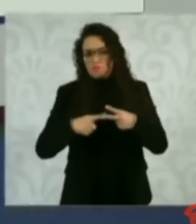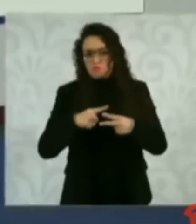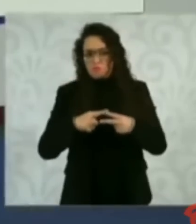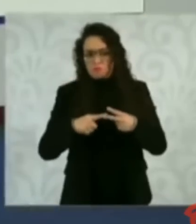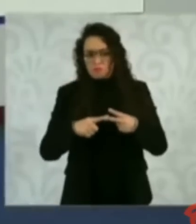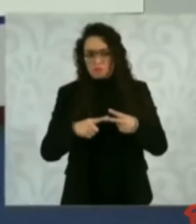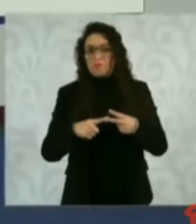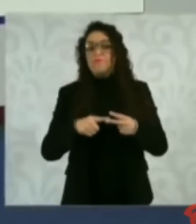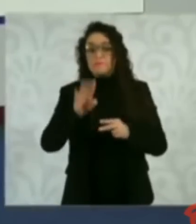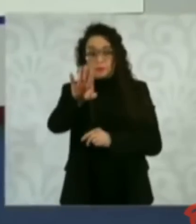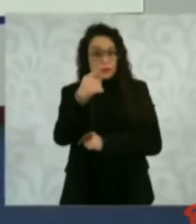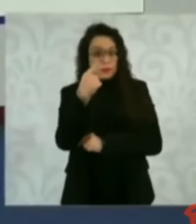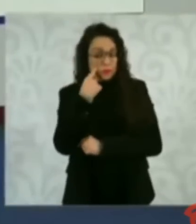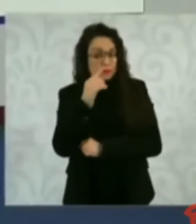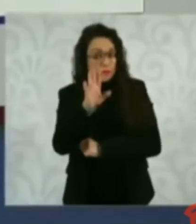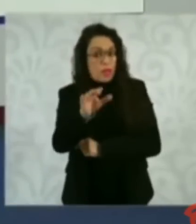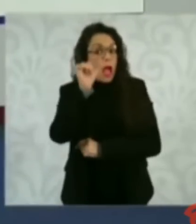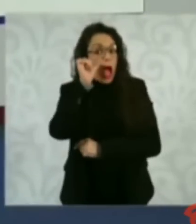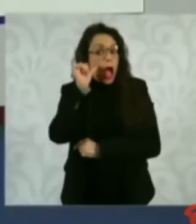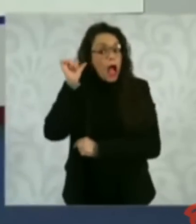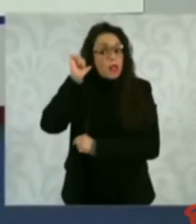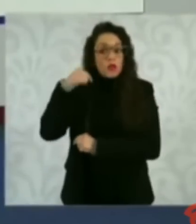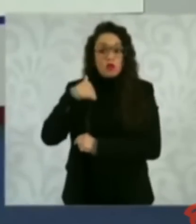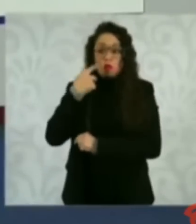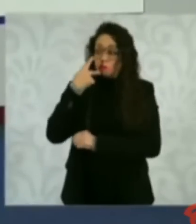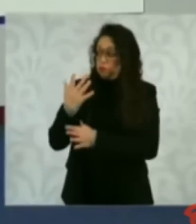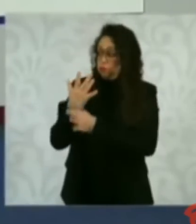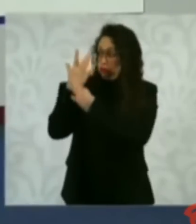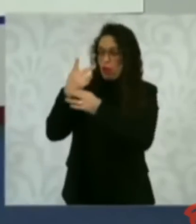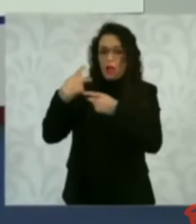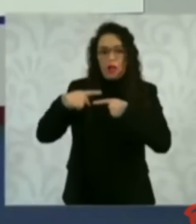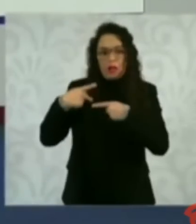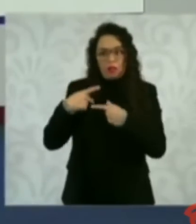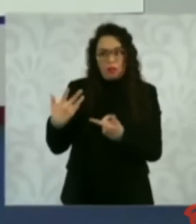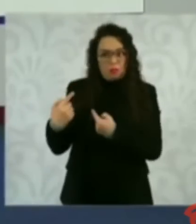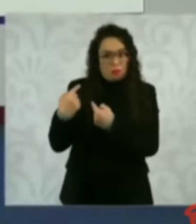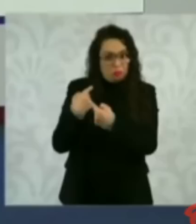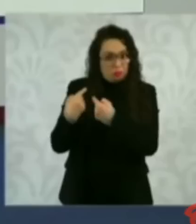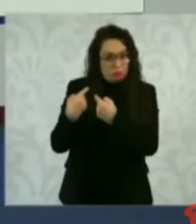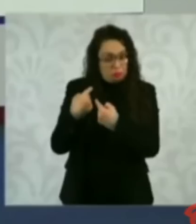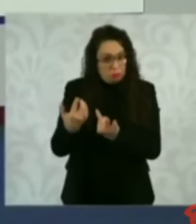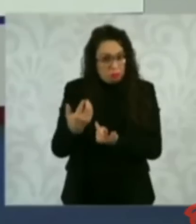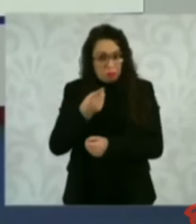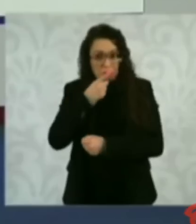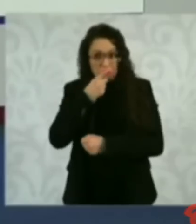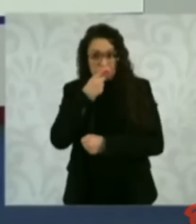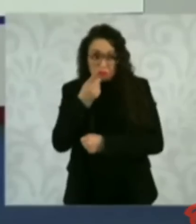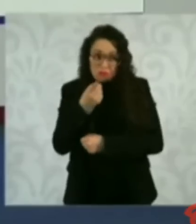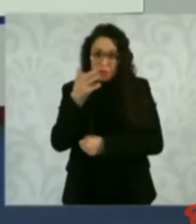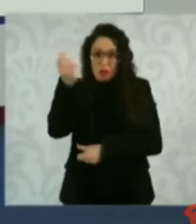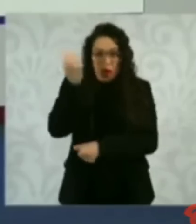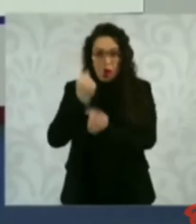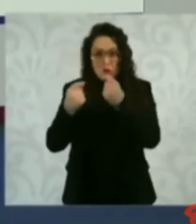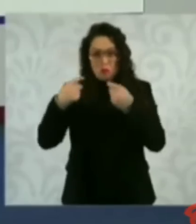ayer dije y recibí críticas de algunos